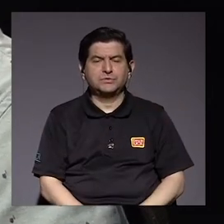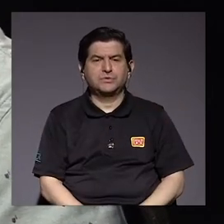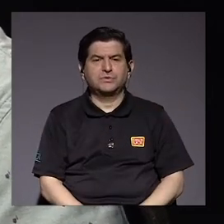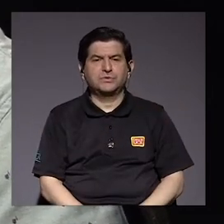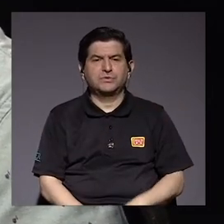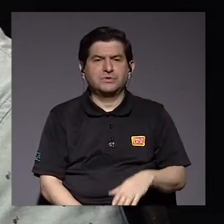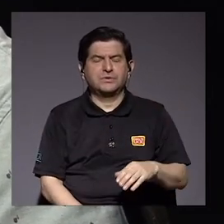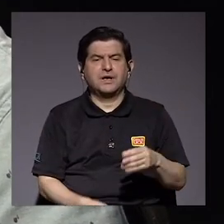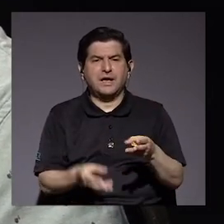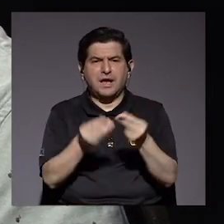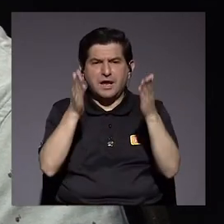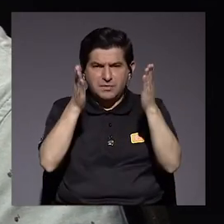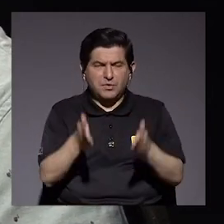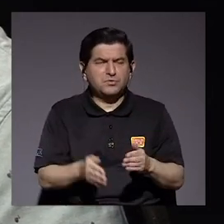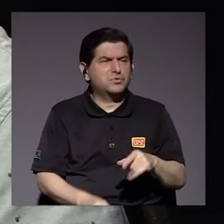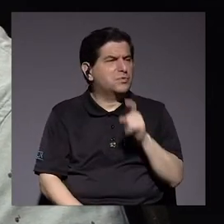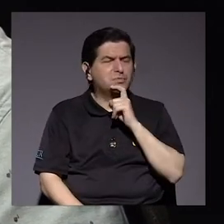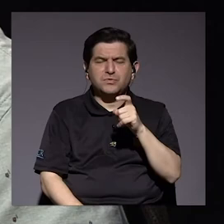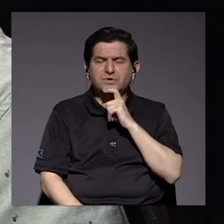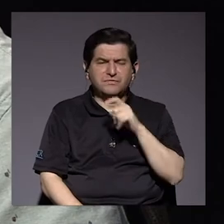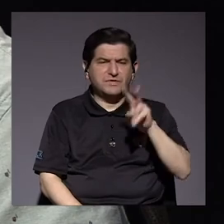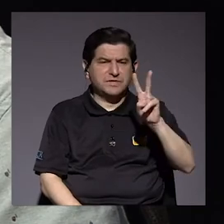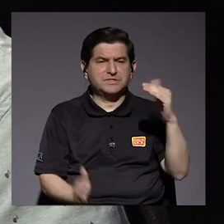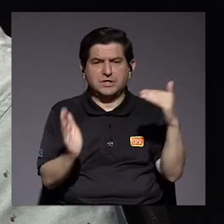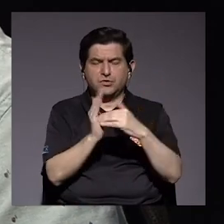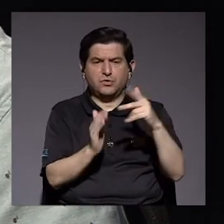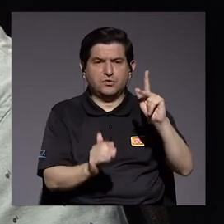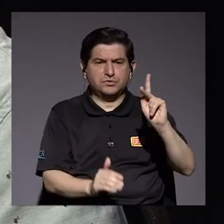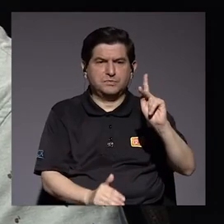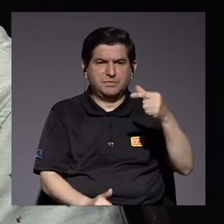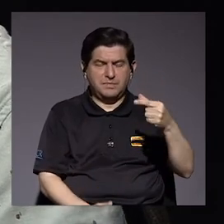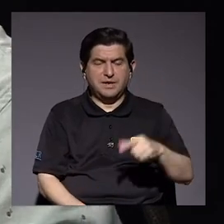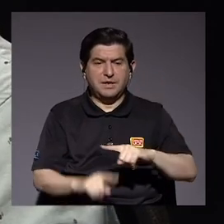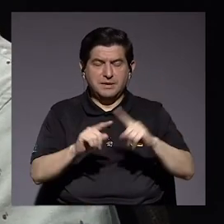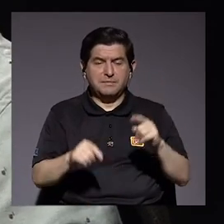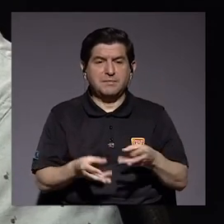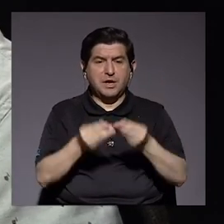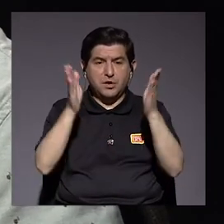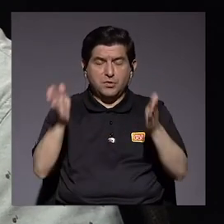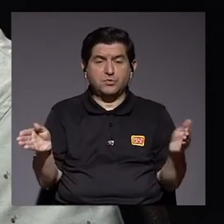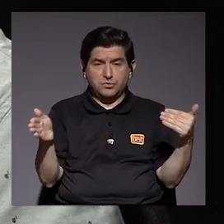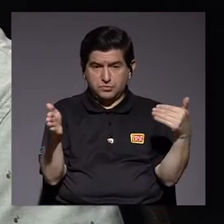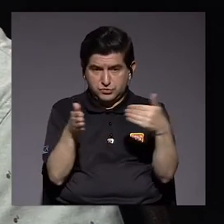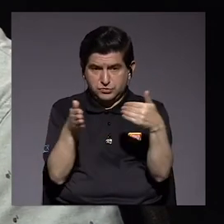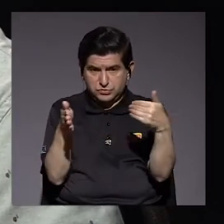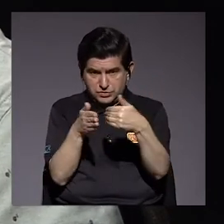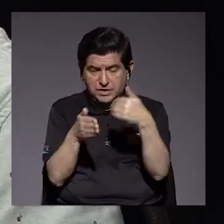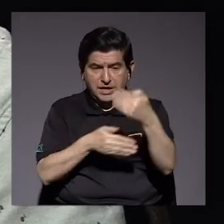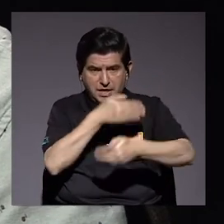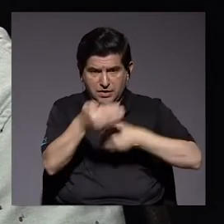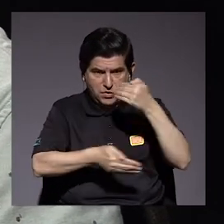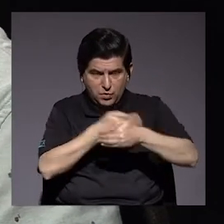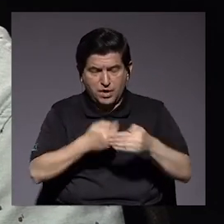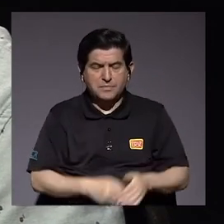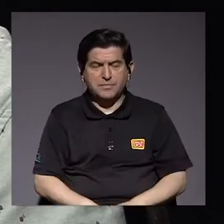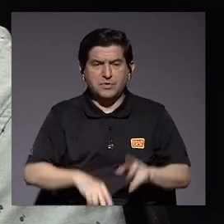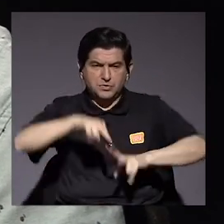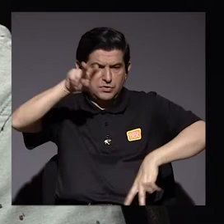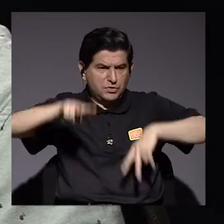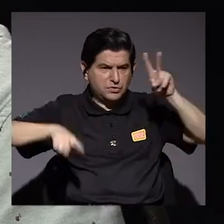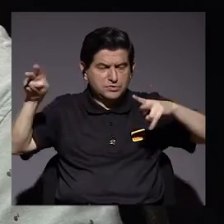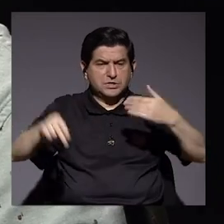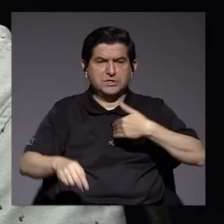El agricultor difícilmente llega a los 2.000 kilogramos. Pero digamos, los productores que han estado más de cerca en este proceso de generación de las variedades y